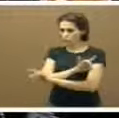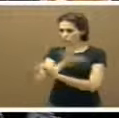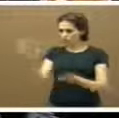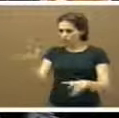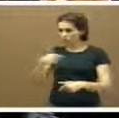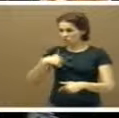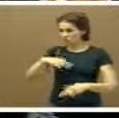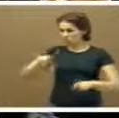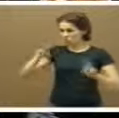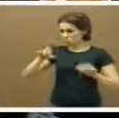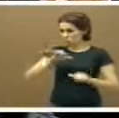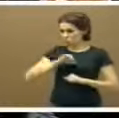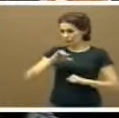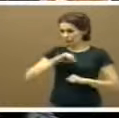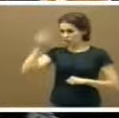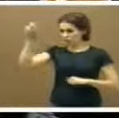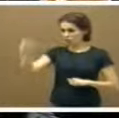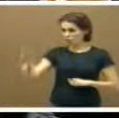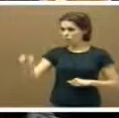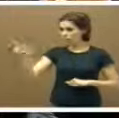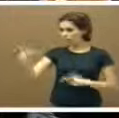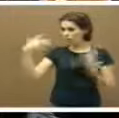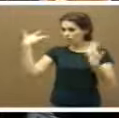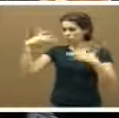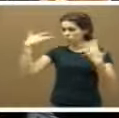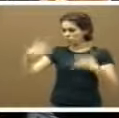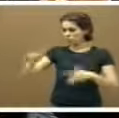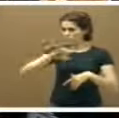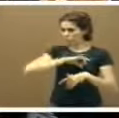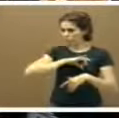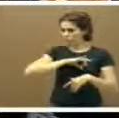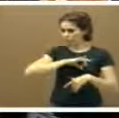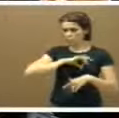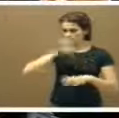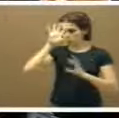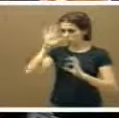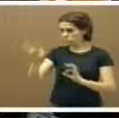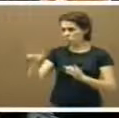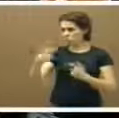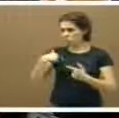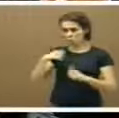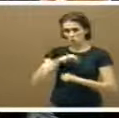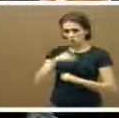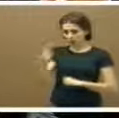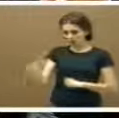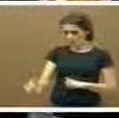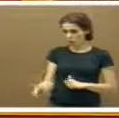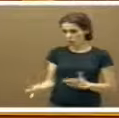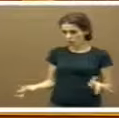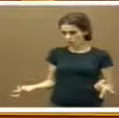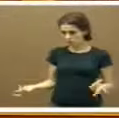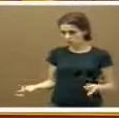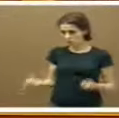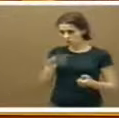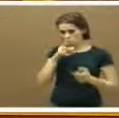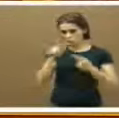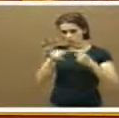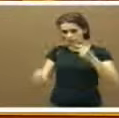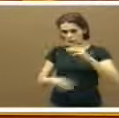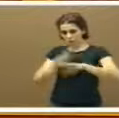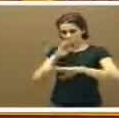que usted se alegrase por haber conseguido el déficit, pero era